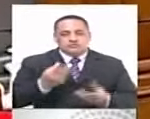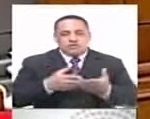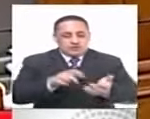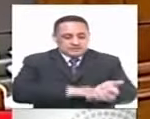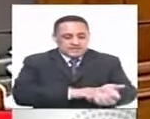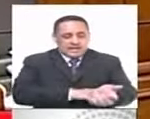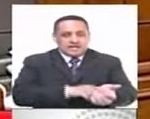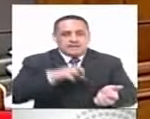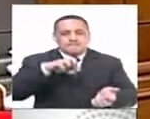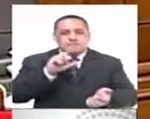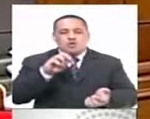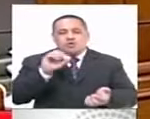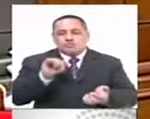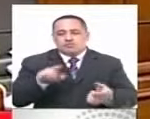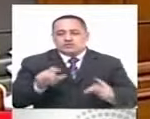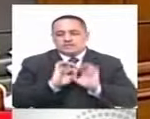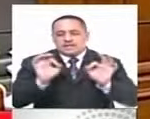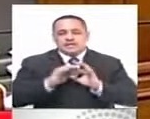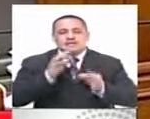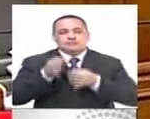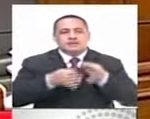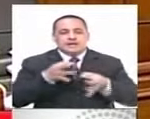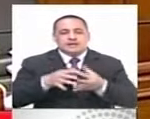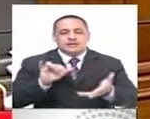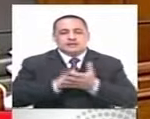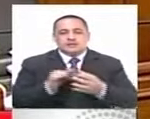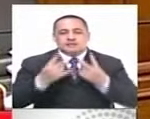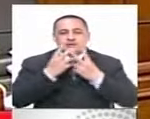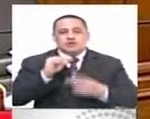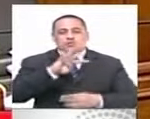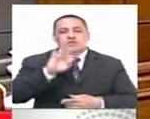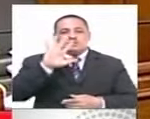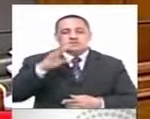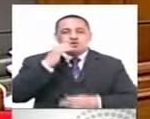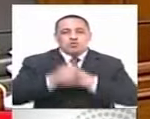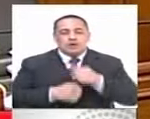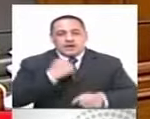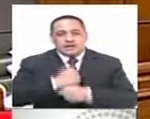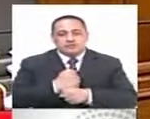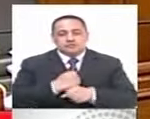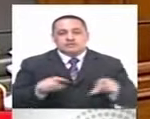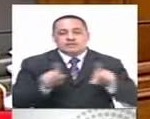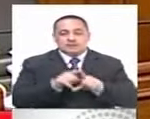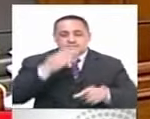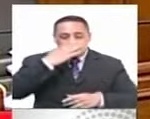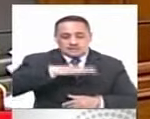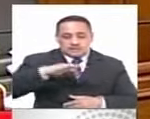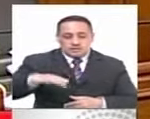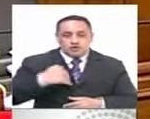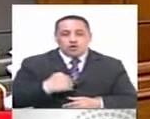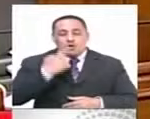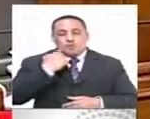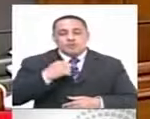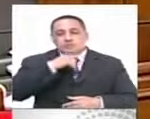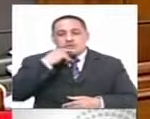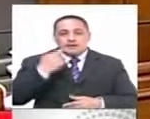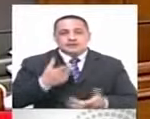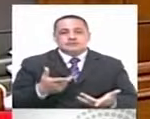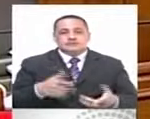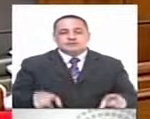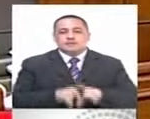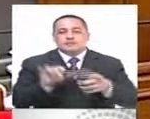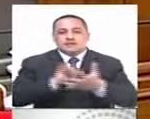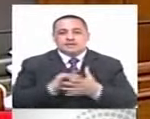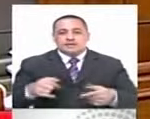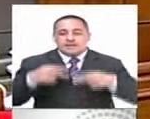en la sangre, y ni qué hablar de 45 años de niños, de hombres y mujeres que